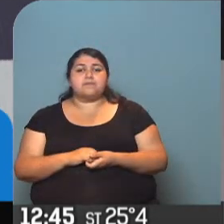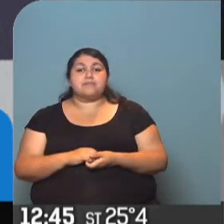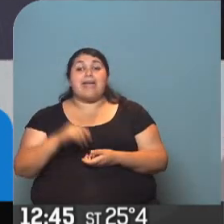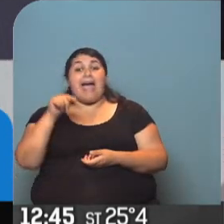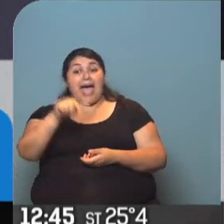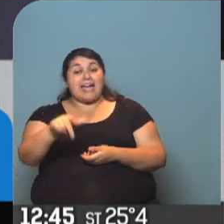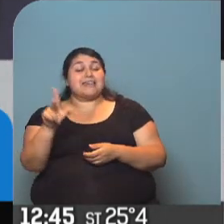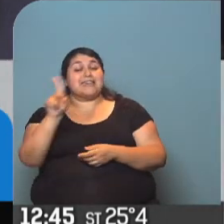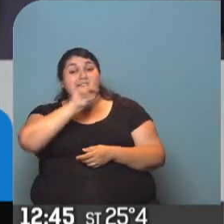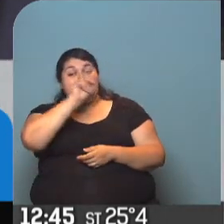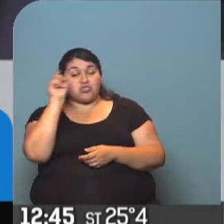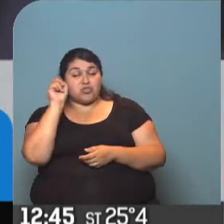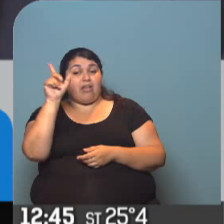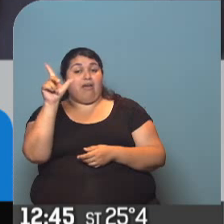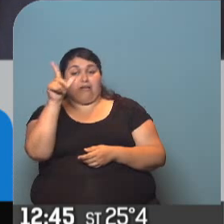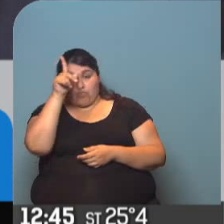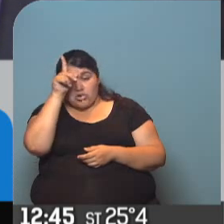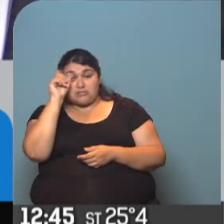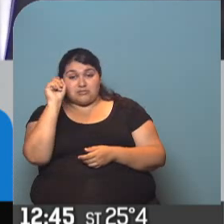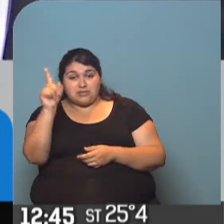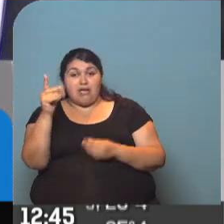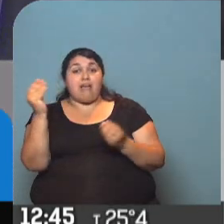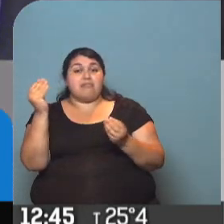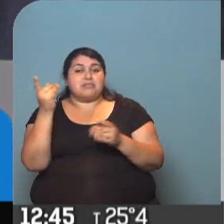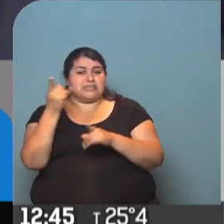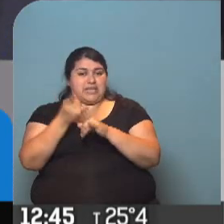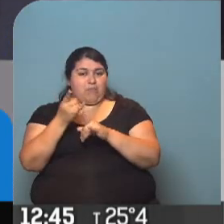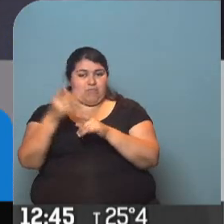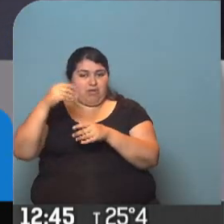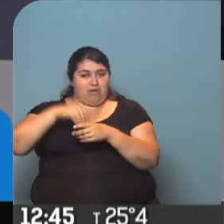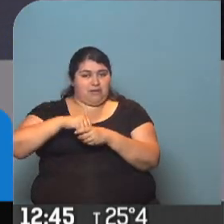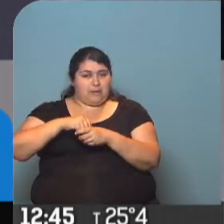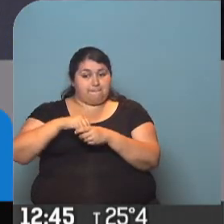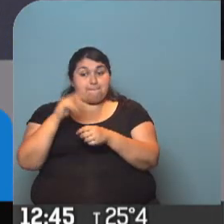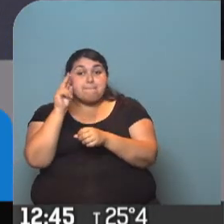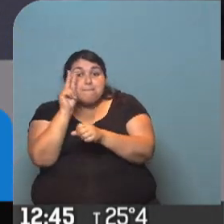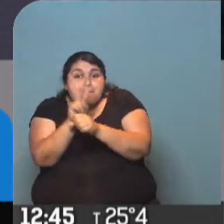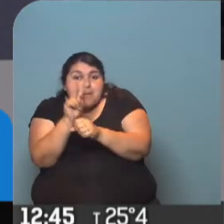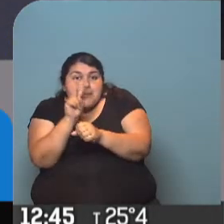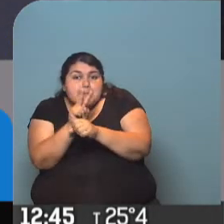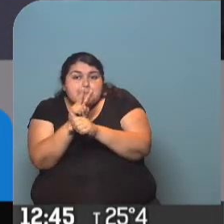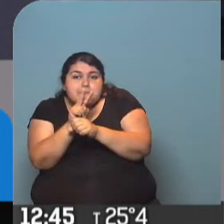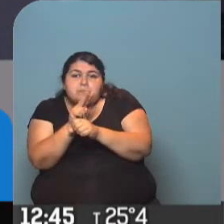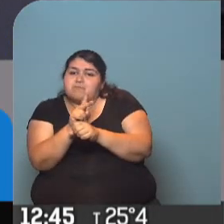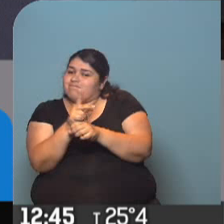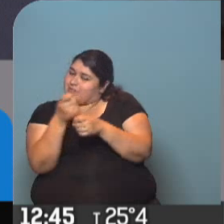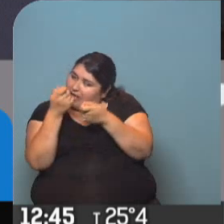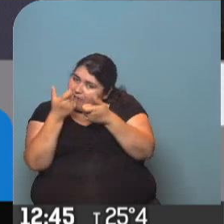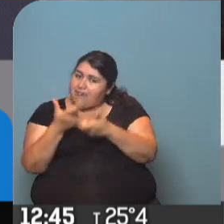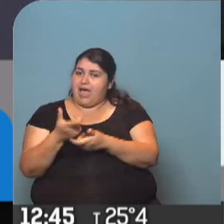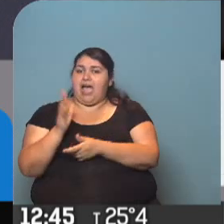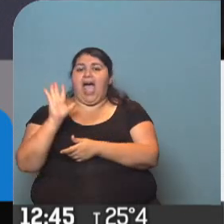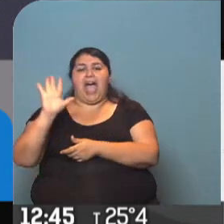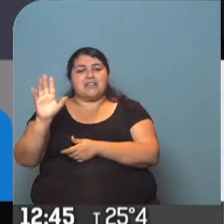nacional de policía pero yo siempre he dicho porque pertenencia del cuerpo nacional de policía que la seguridad estaba garantizada en ese